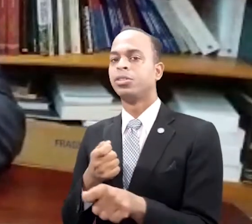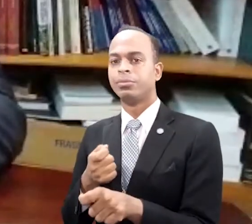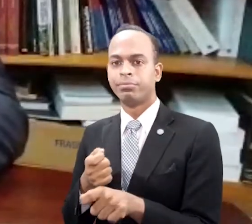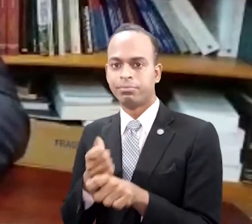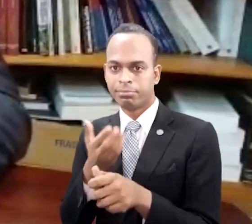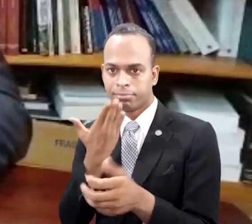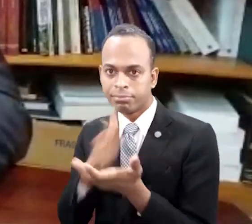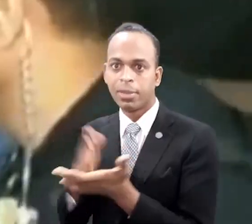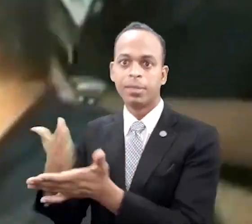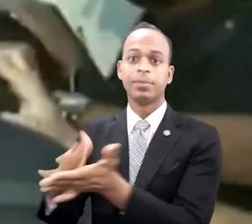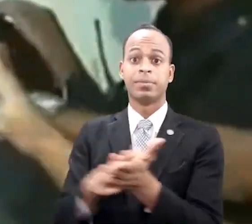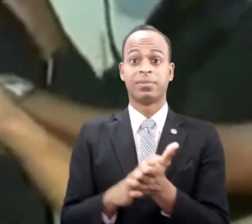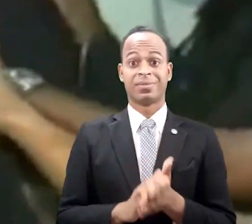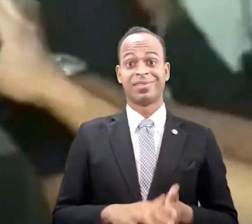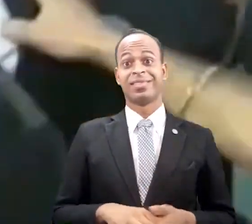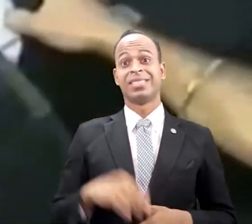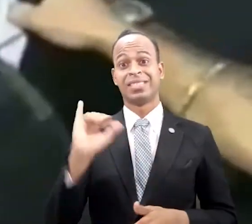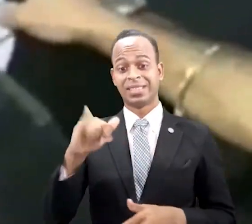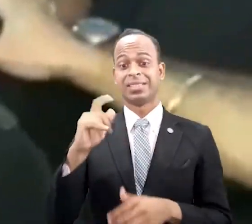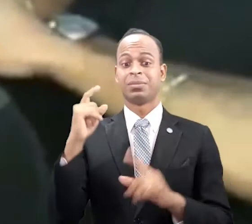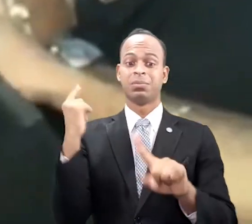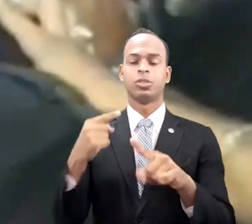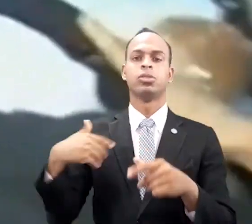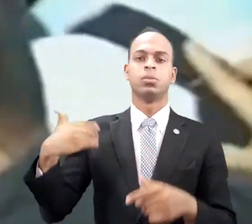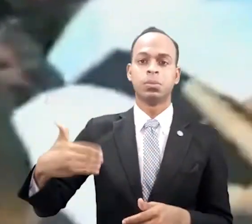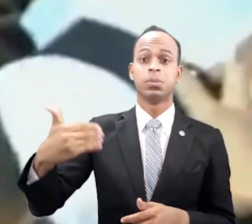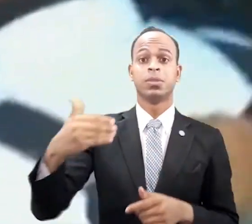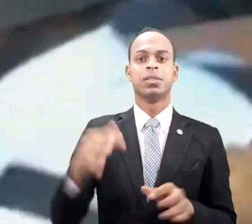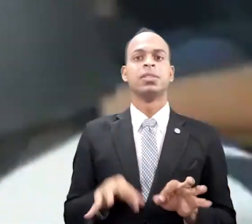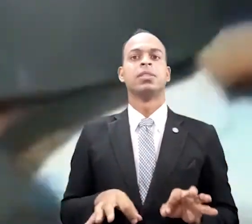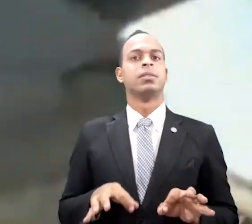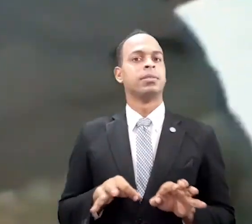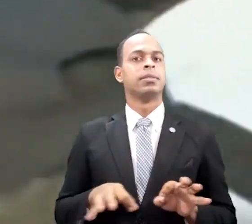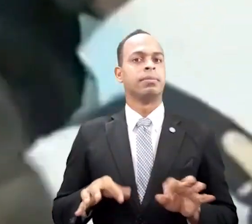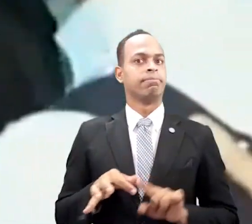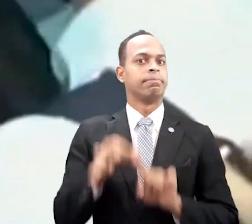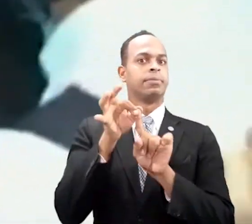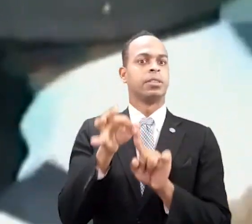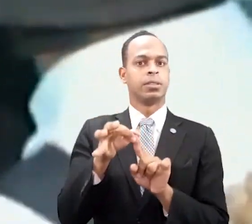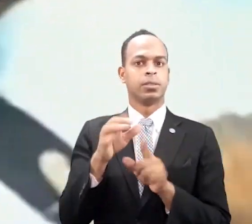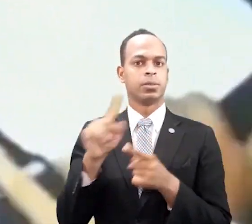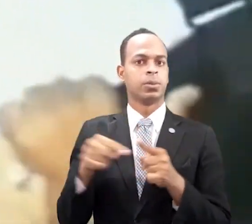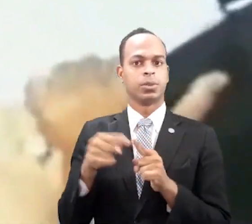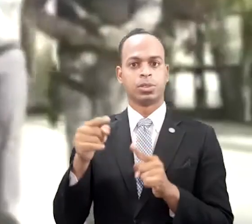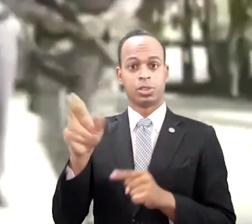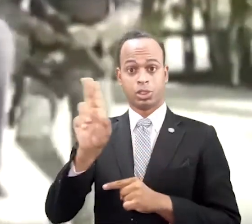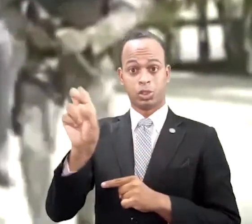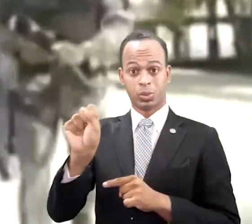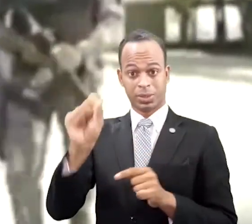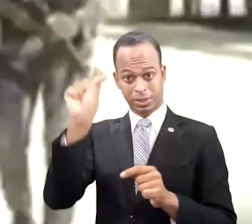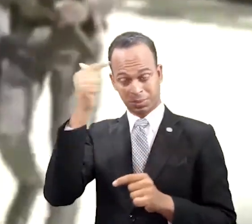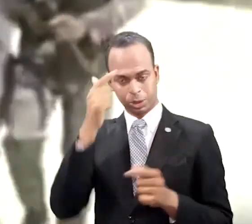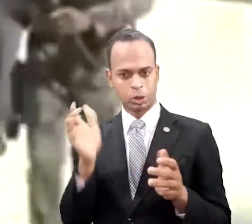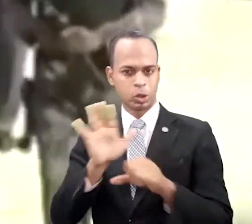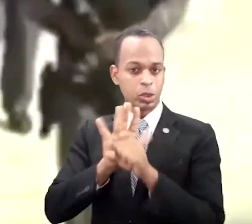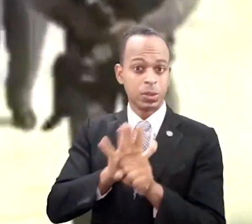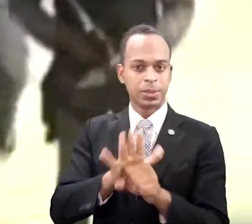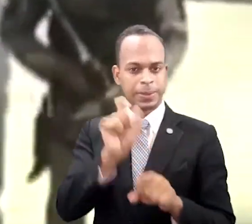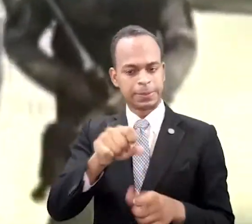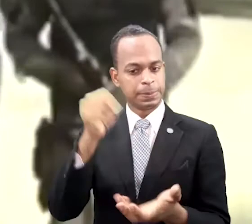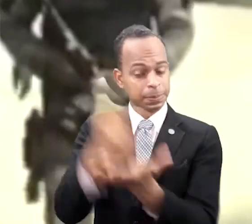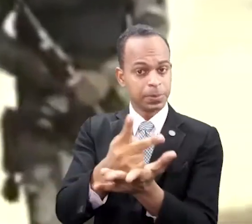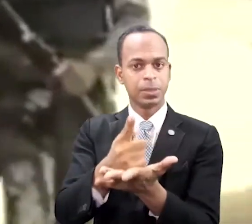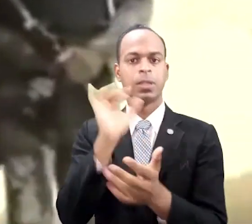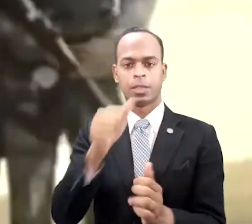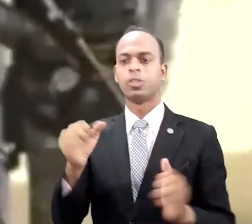otras infracciones. El tema toma relieve cada cierto tiempo, sobre todo cuando el gobierno de Estados Unidos presiona por su aprobación,